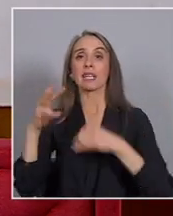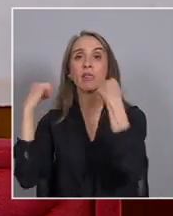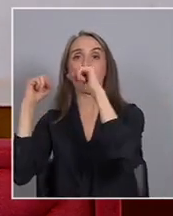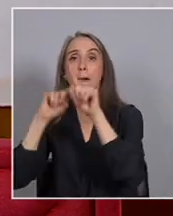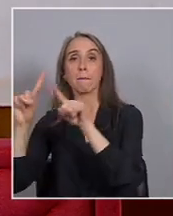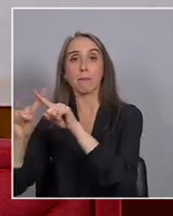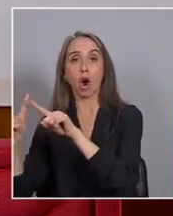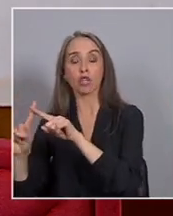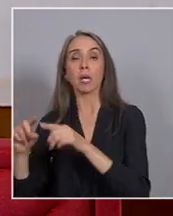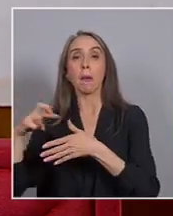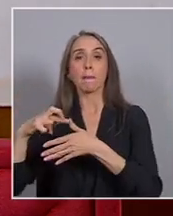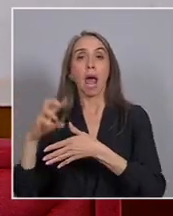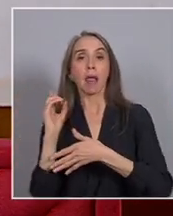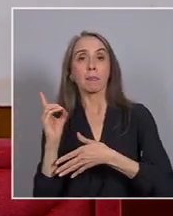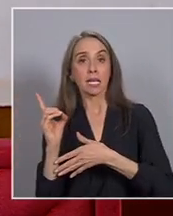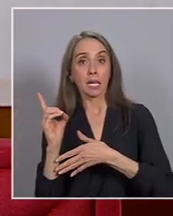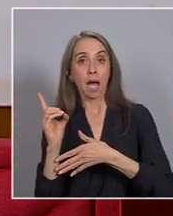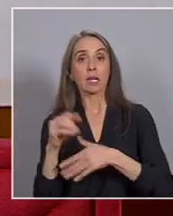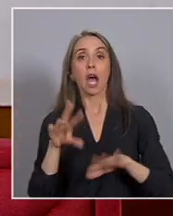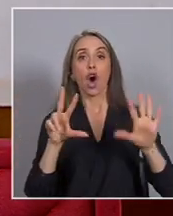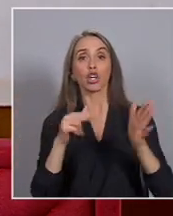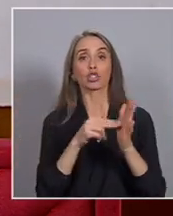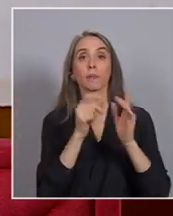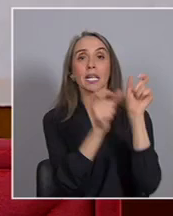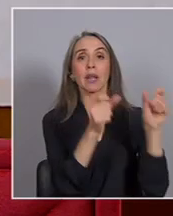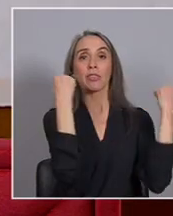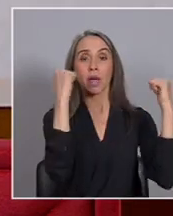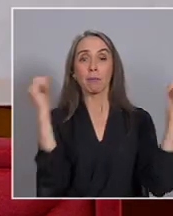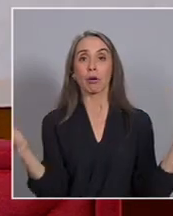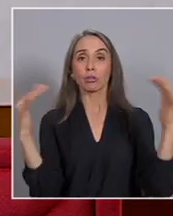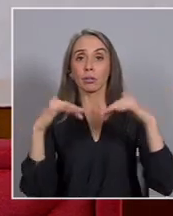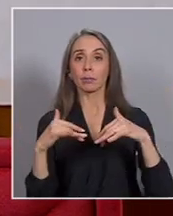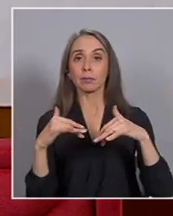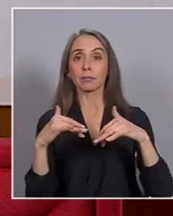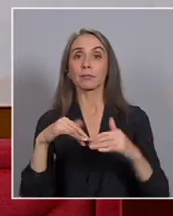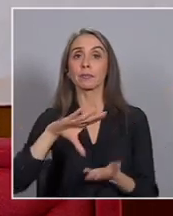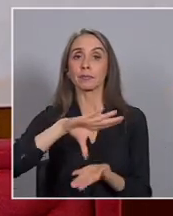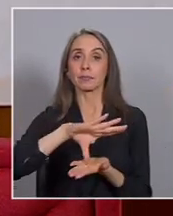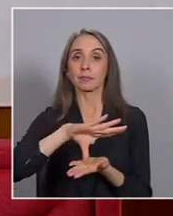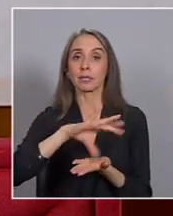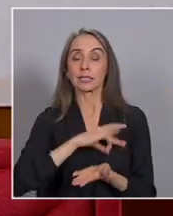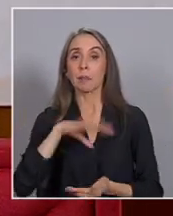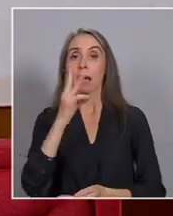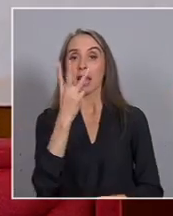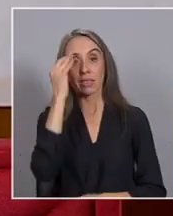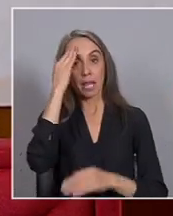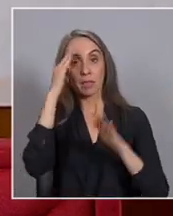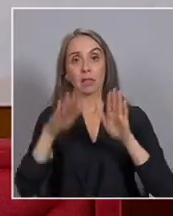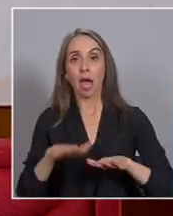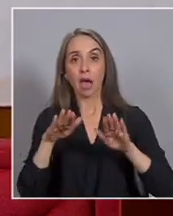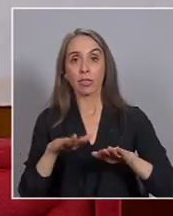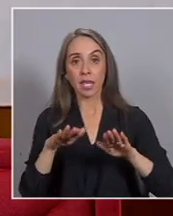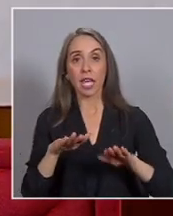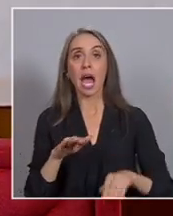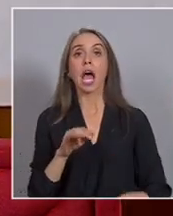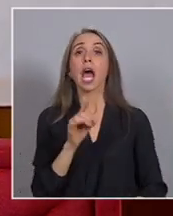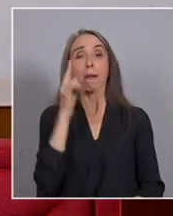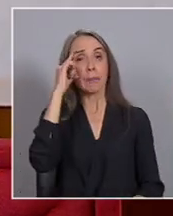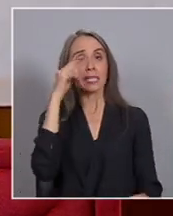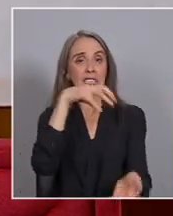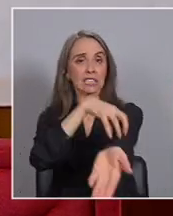33 parapanamericanas, y más de 8.000 deportistas que se darán cita en nuestro país por más de 30 días, no solo en